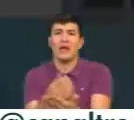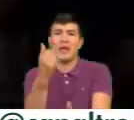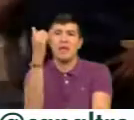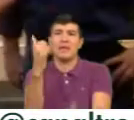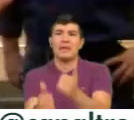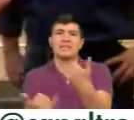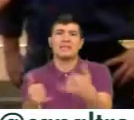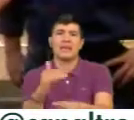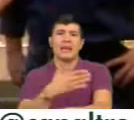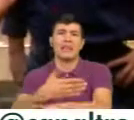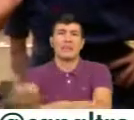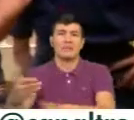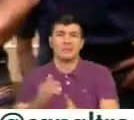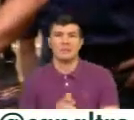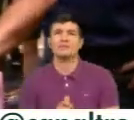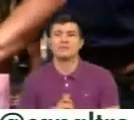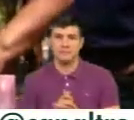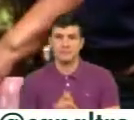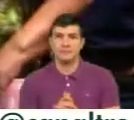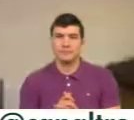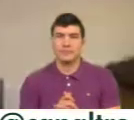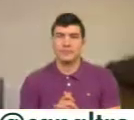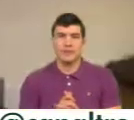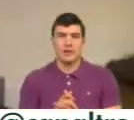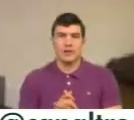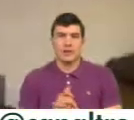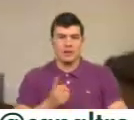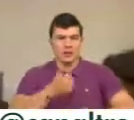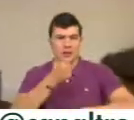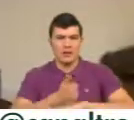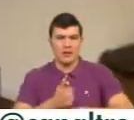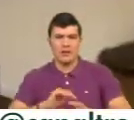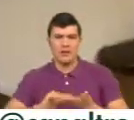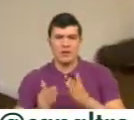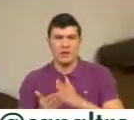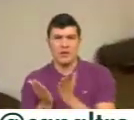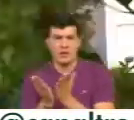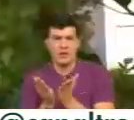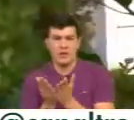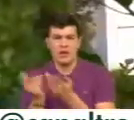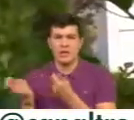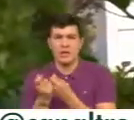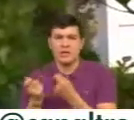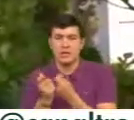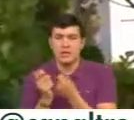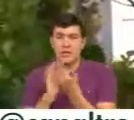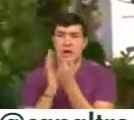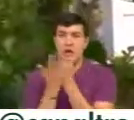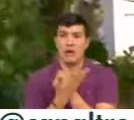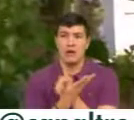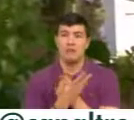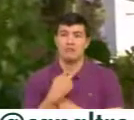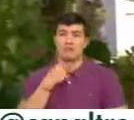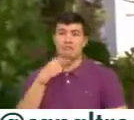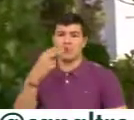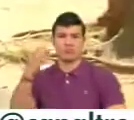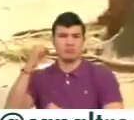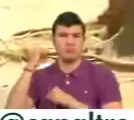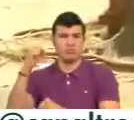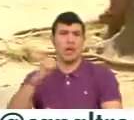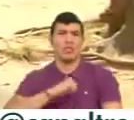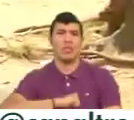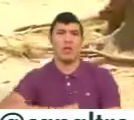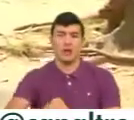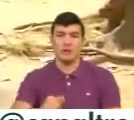mucho después. Es entonces cuando directivas, comunidad educativa, vecinos y ambientalistas de la ciudad sentaron su voz con derechos de